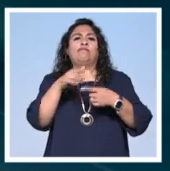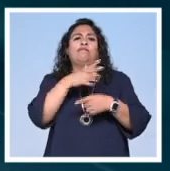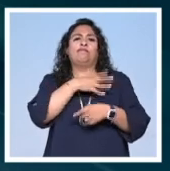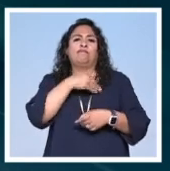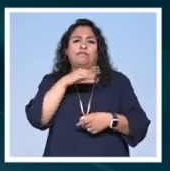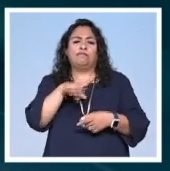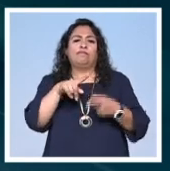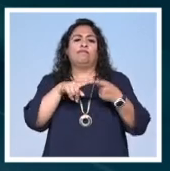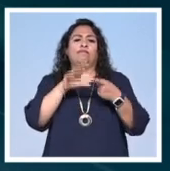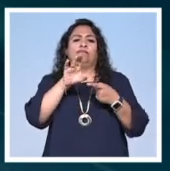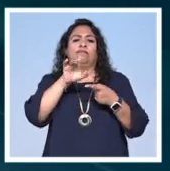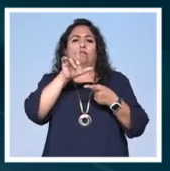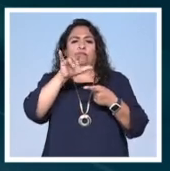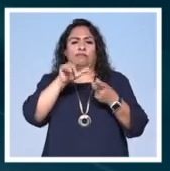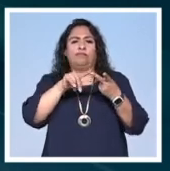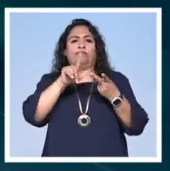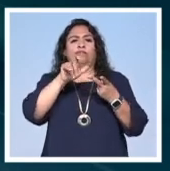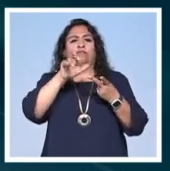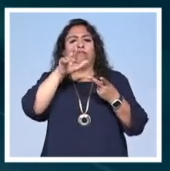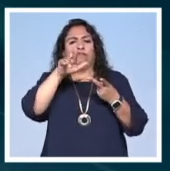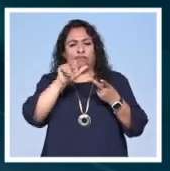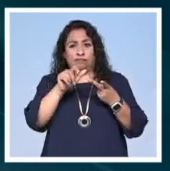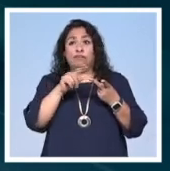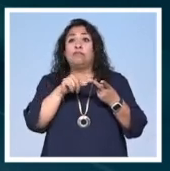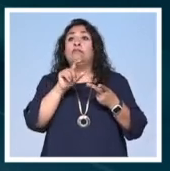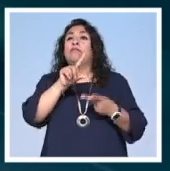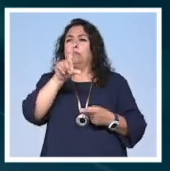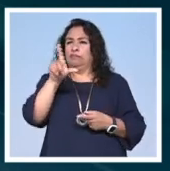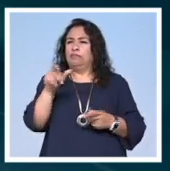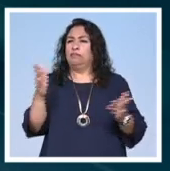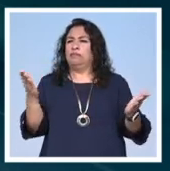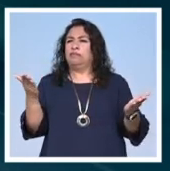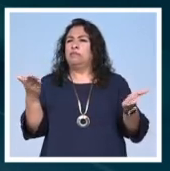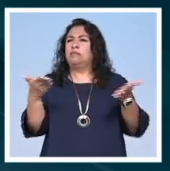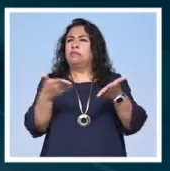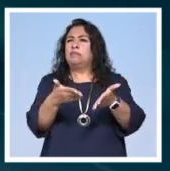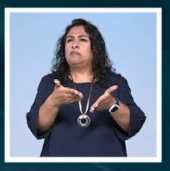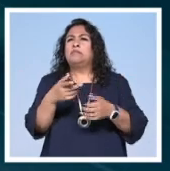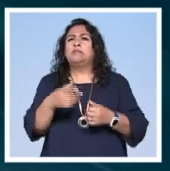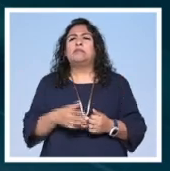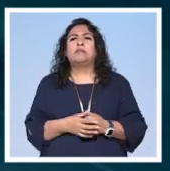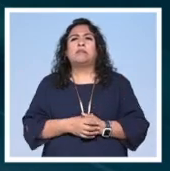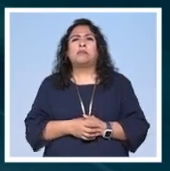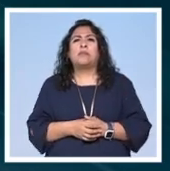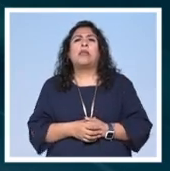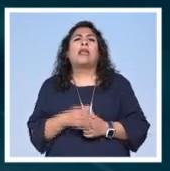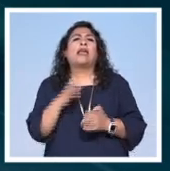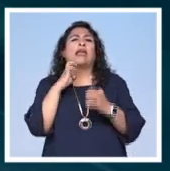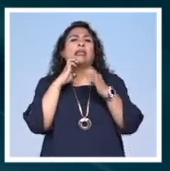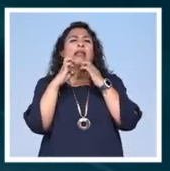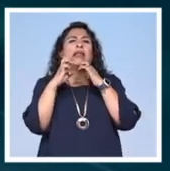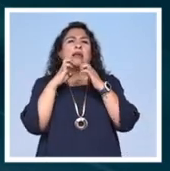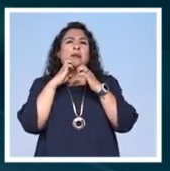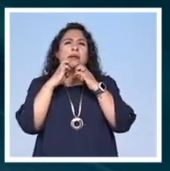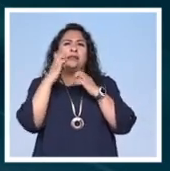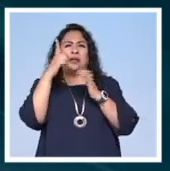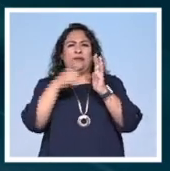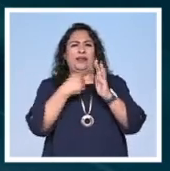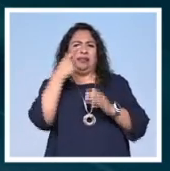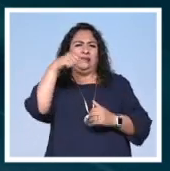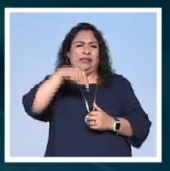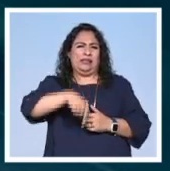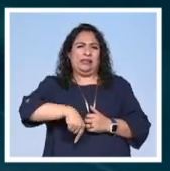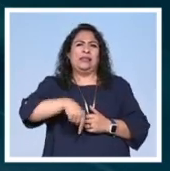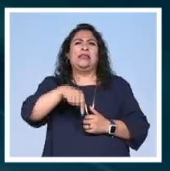Cecilia a Laura Emilia y bueno Más adelante les vamos a presentar eh una entrevista que tuvimos con Cristina